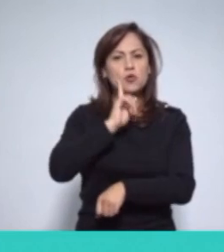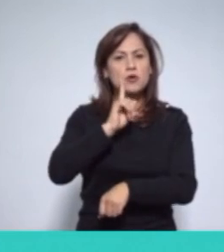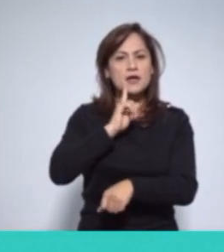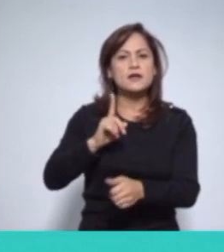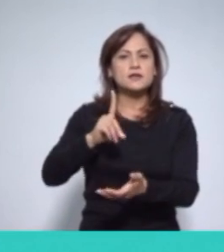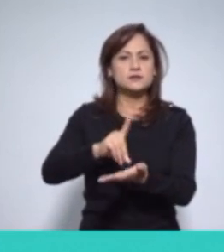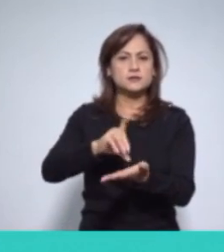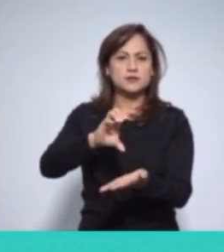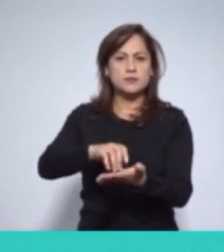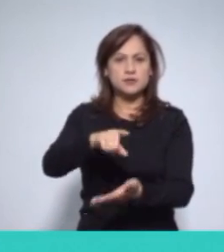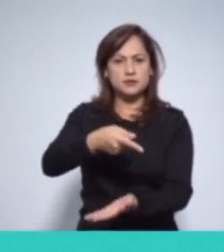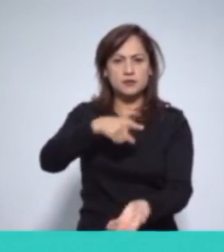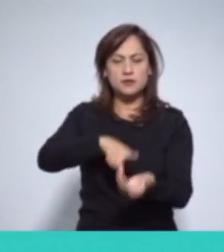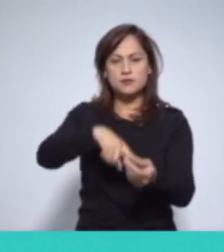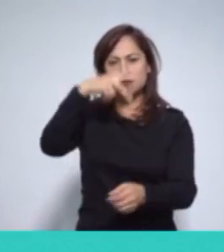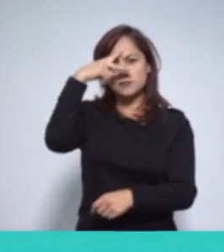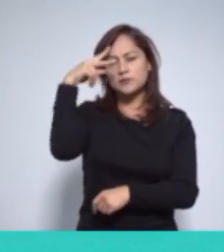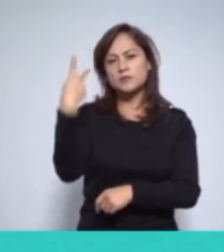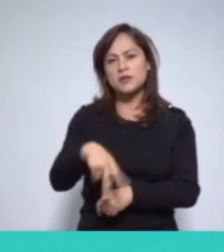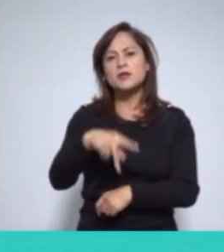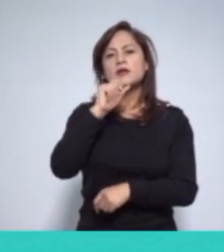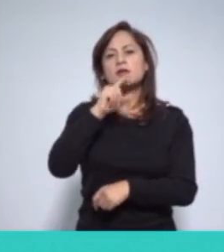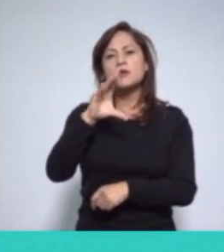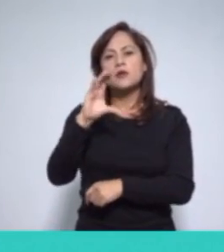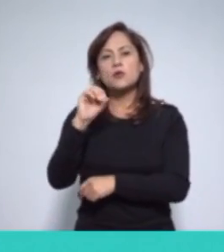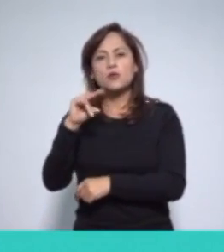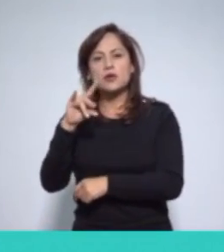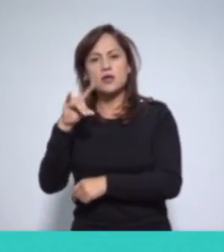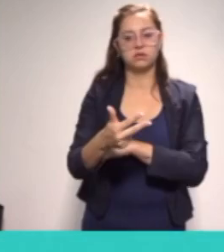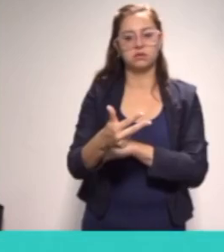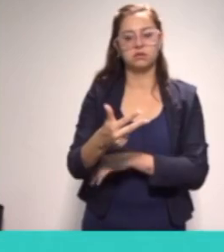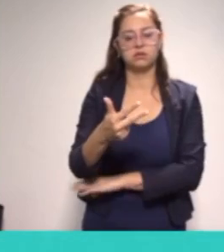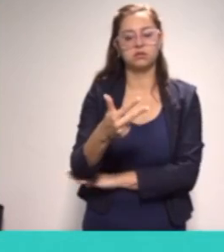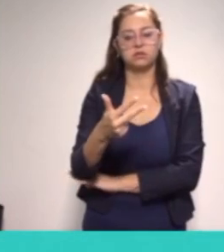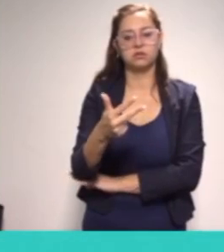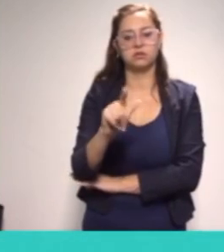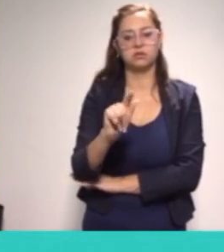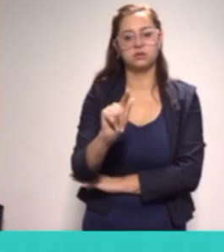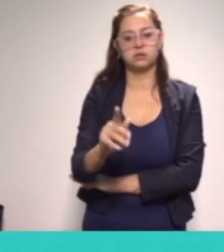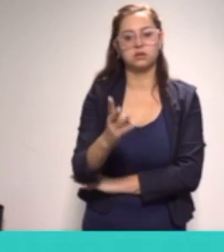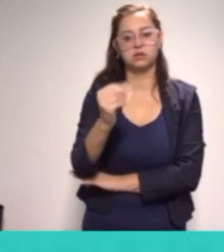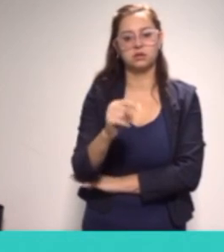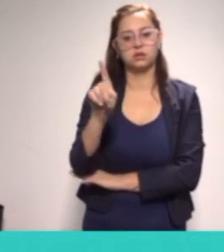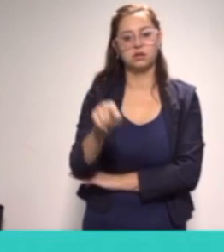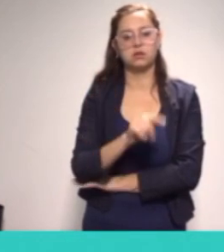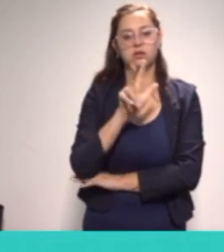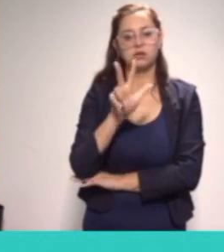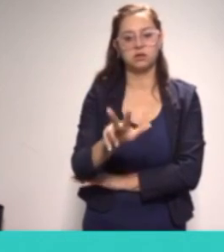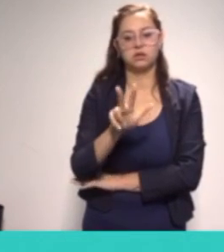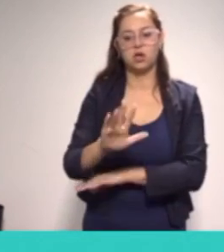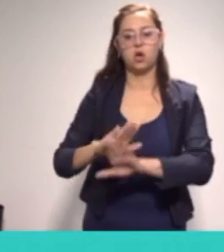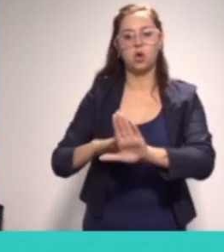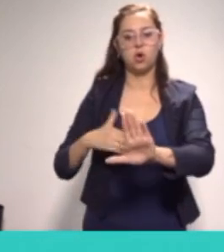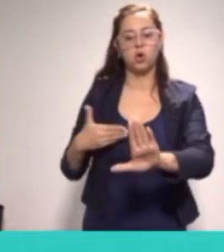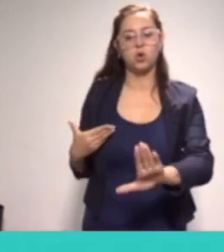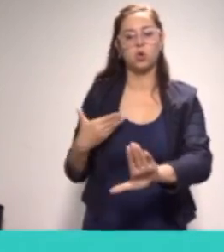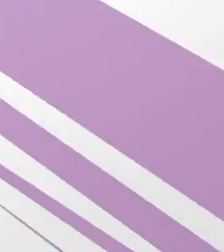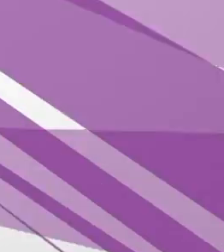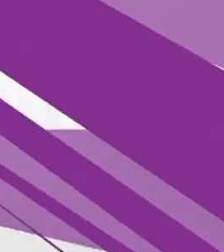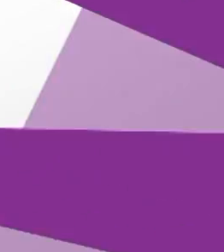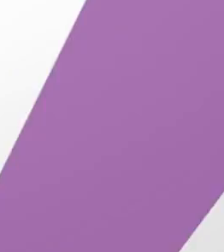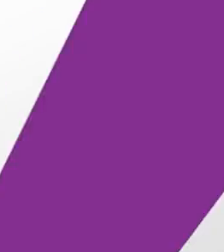emprendidas para mejorar la imagen de las mujeres con discapacidad, así como de las acciones para promover y defender sus derechos entre 2014 a